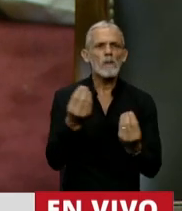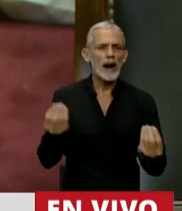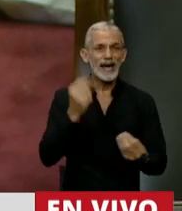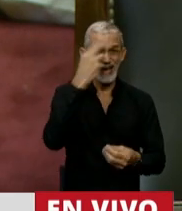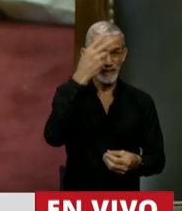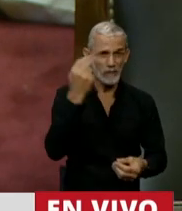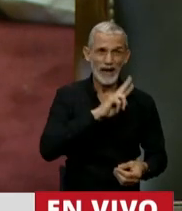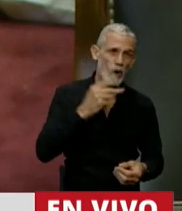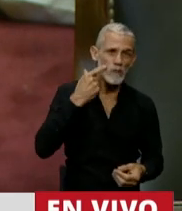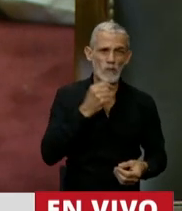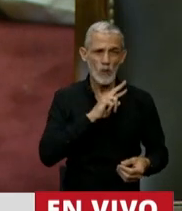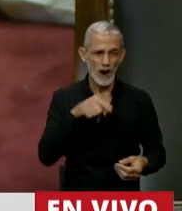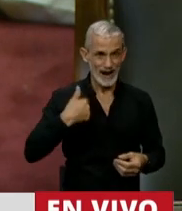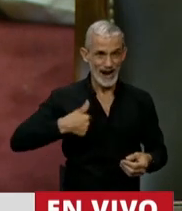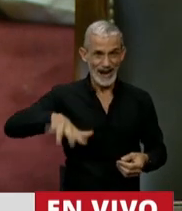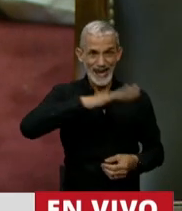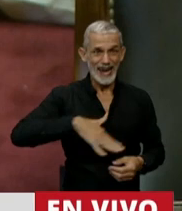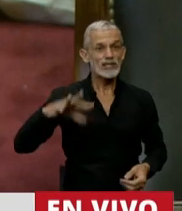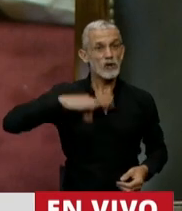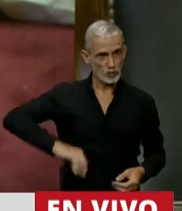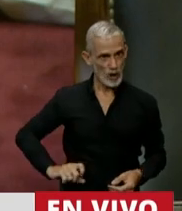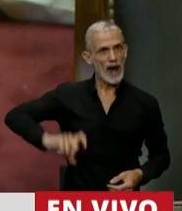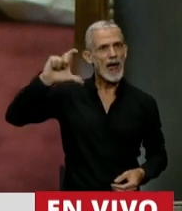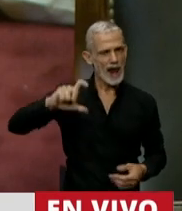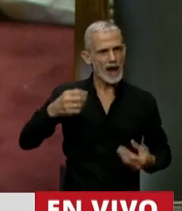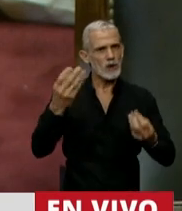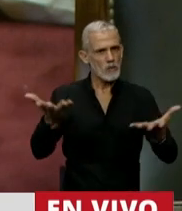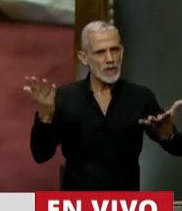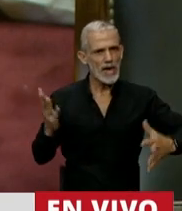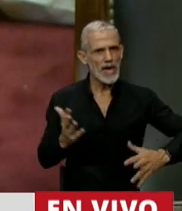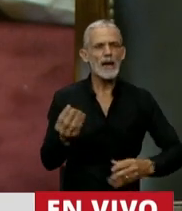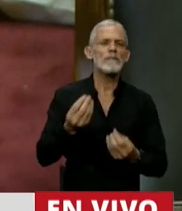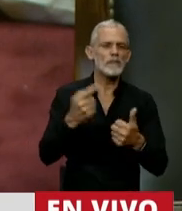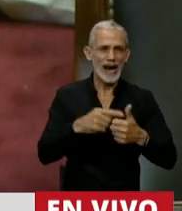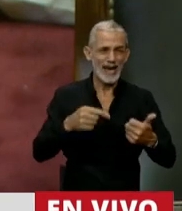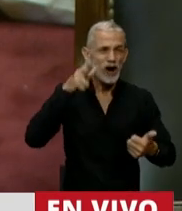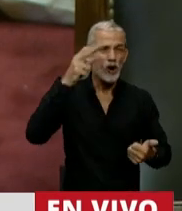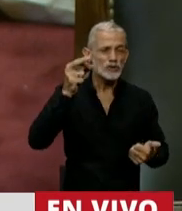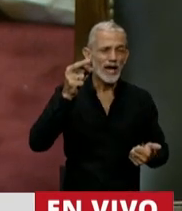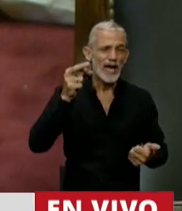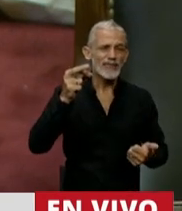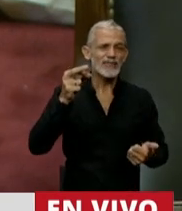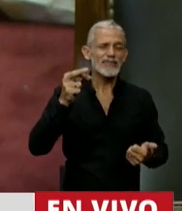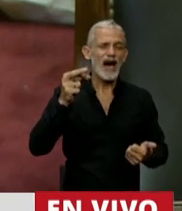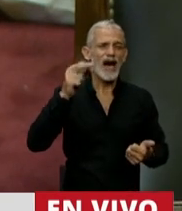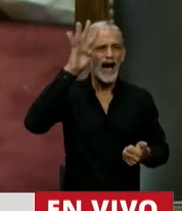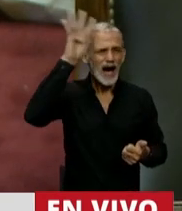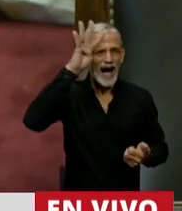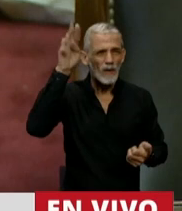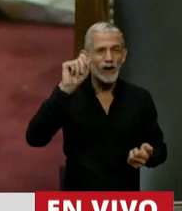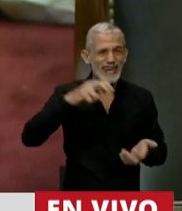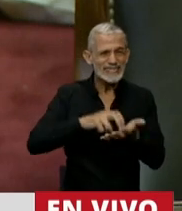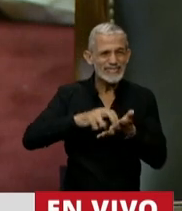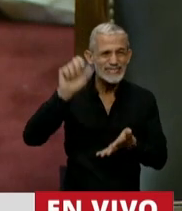enfermeras y enfermeros argentinos mejoren su sueldo para que esos 80 aborígenes